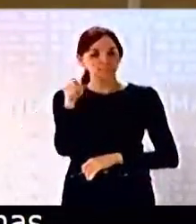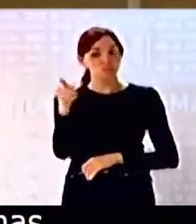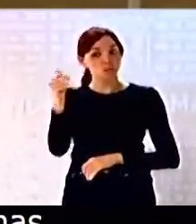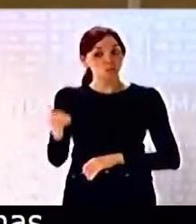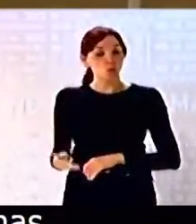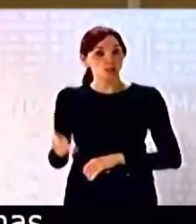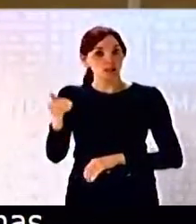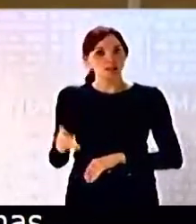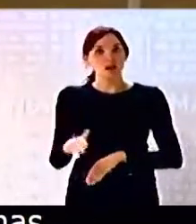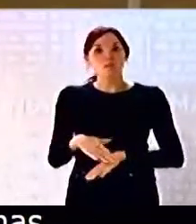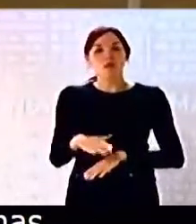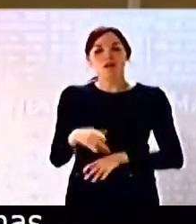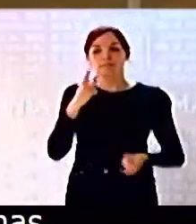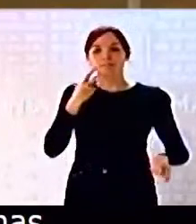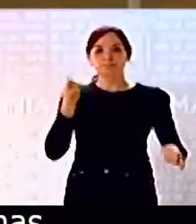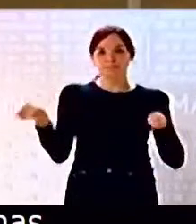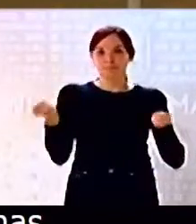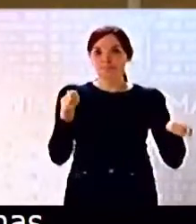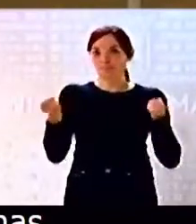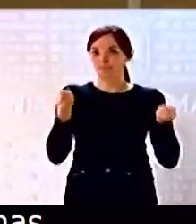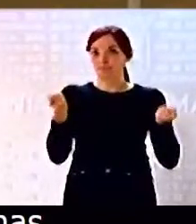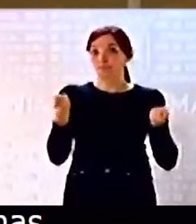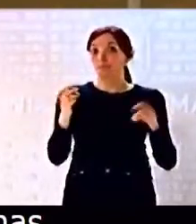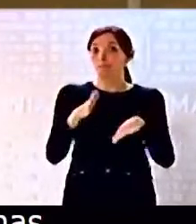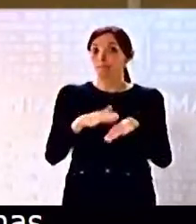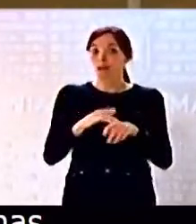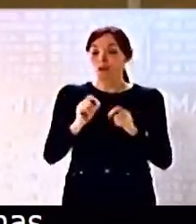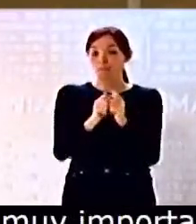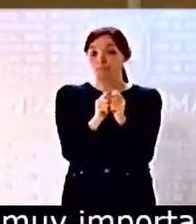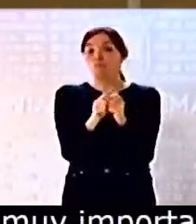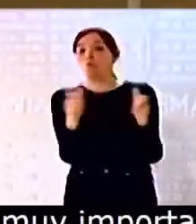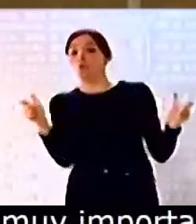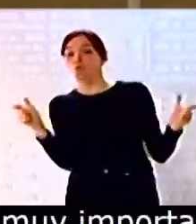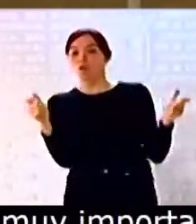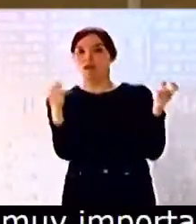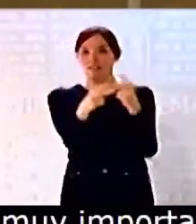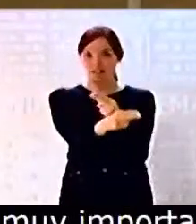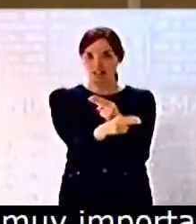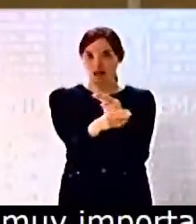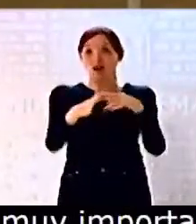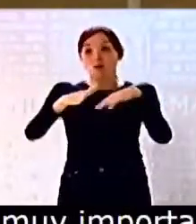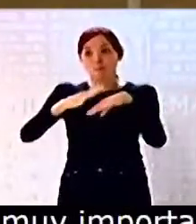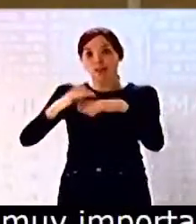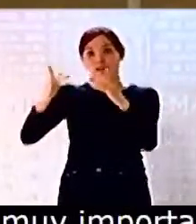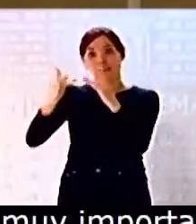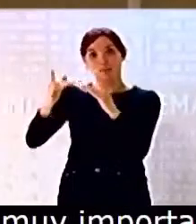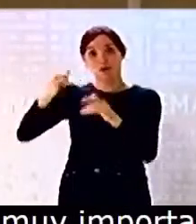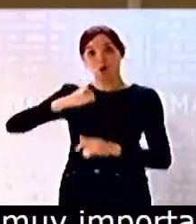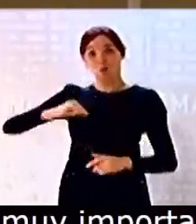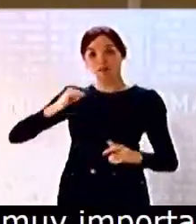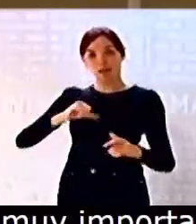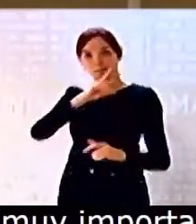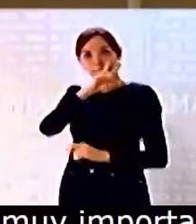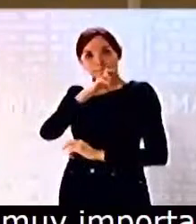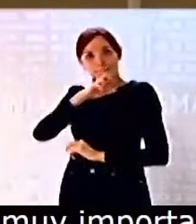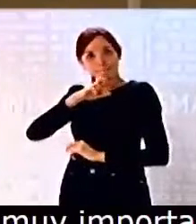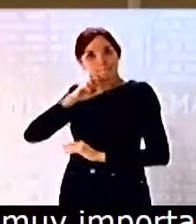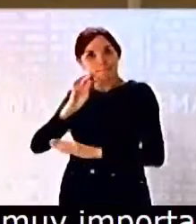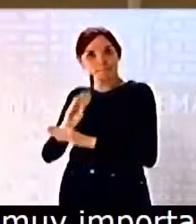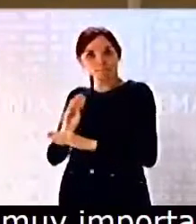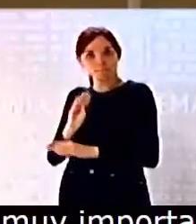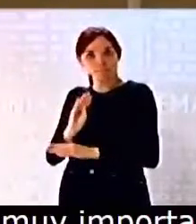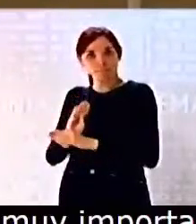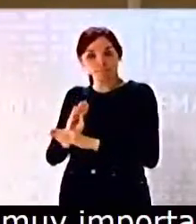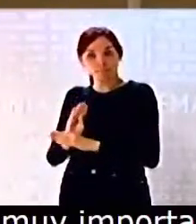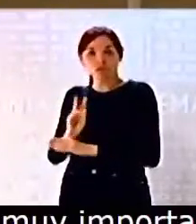importante para mantener las cifras de ocupación de camas hospitalarias, bien sean de UCI